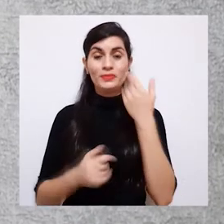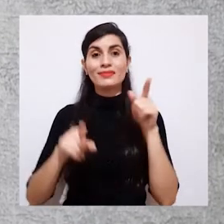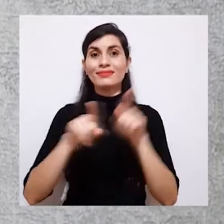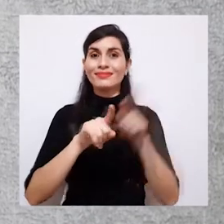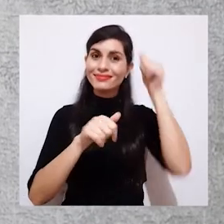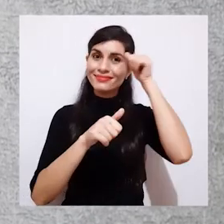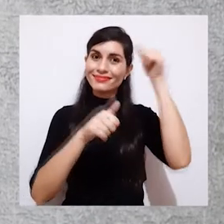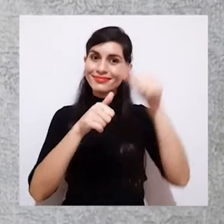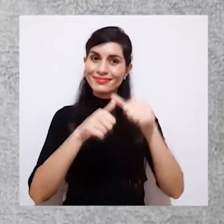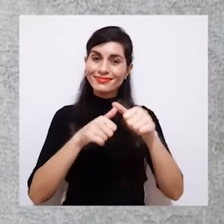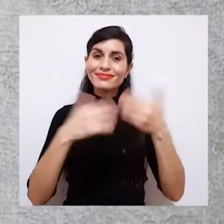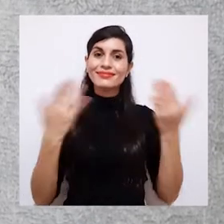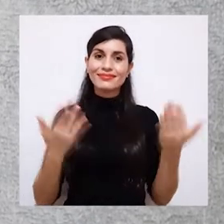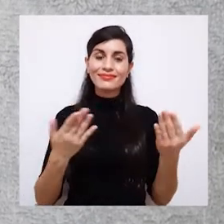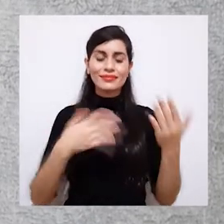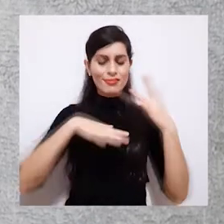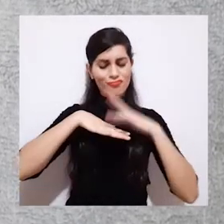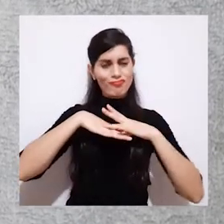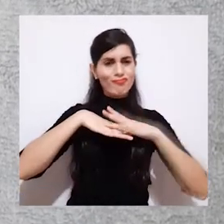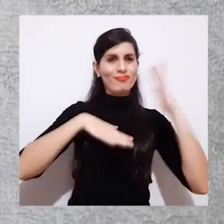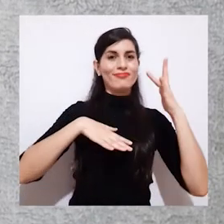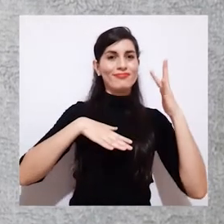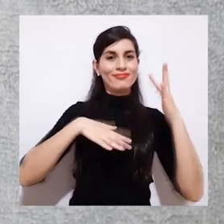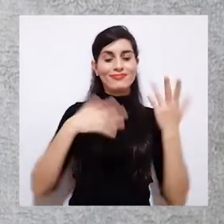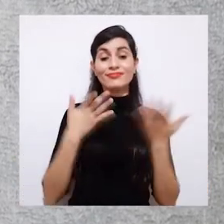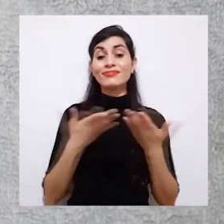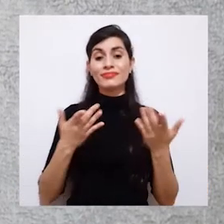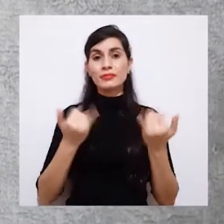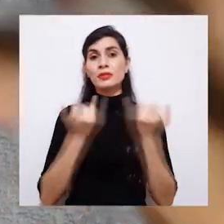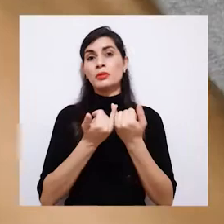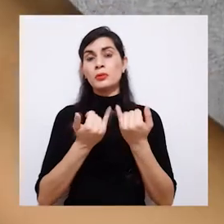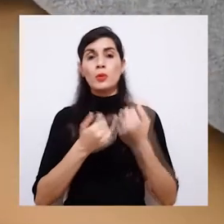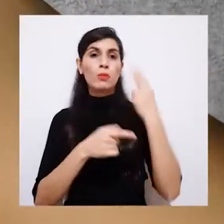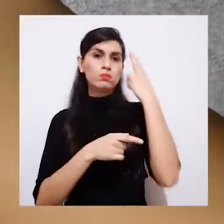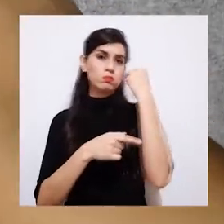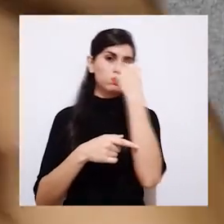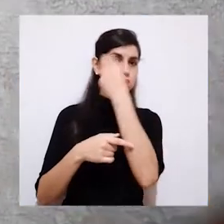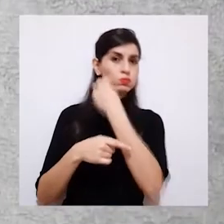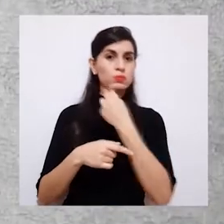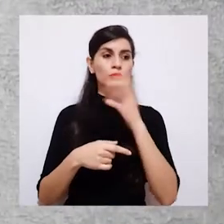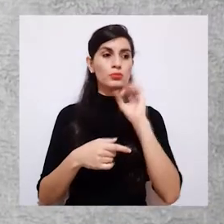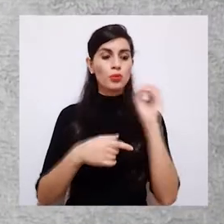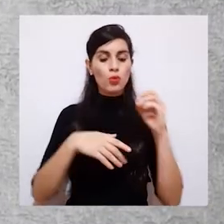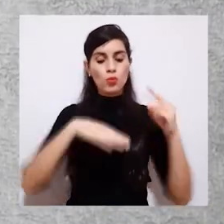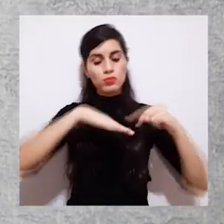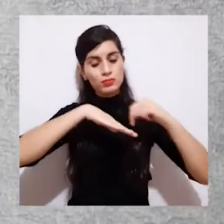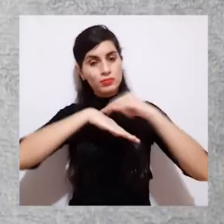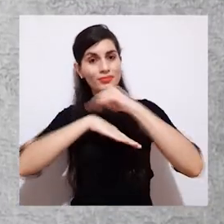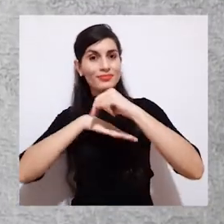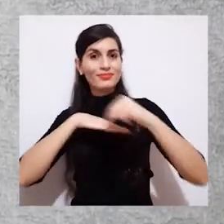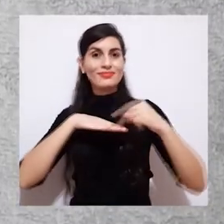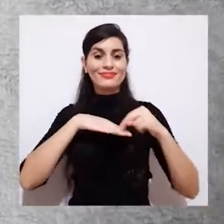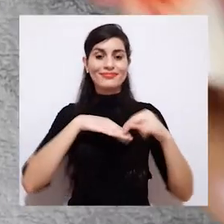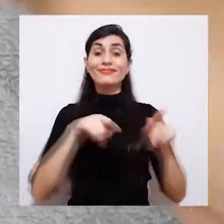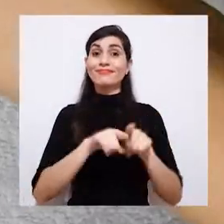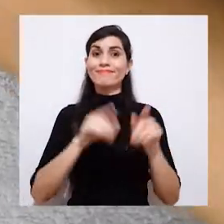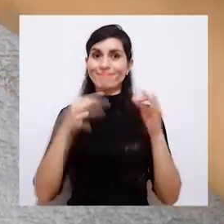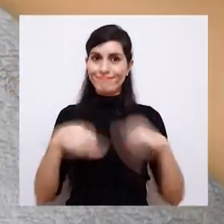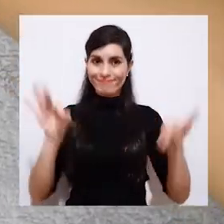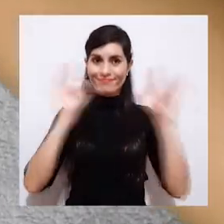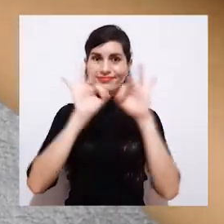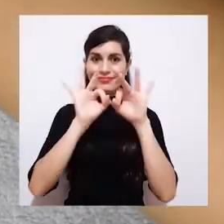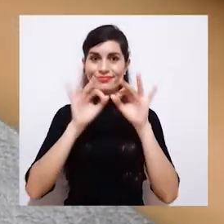que siempre recuerden que lo que son las luces y sombras, tanto en maquillaje social como en maquillaje de efectos, es clave.